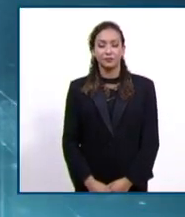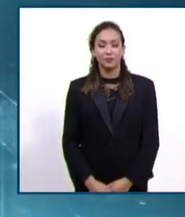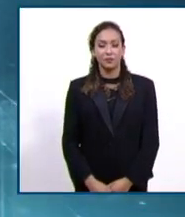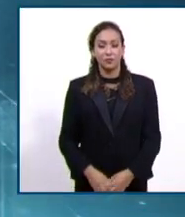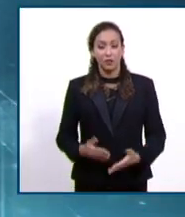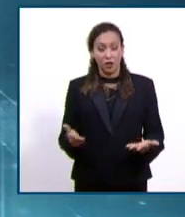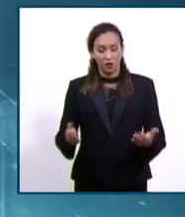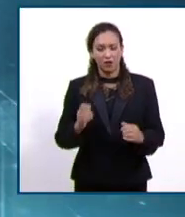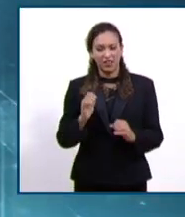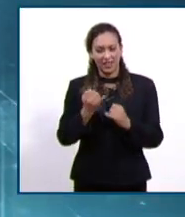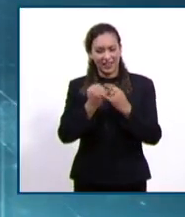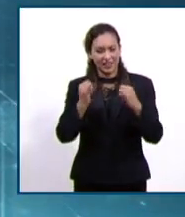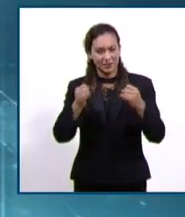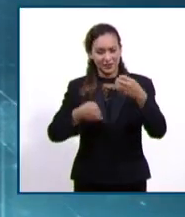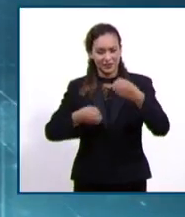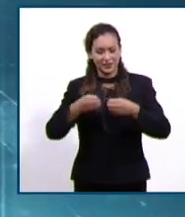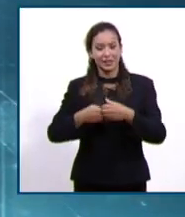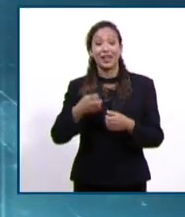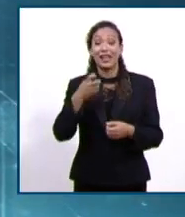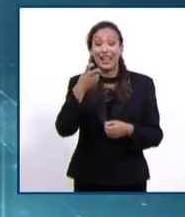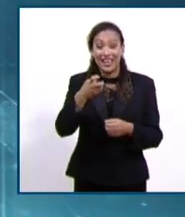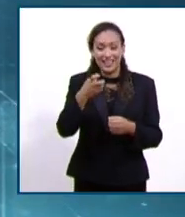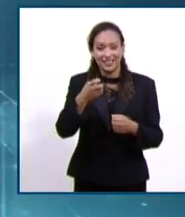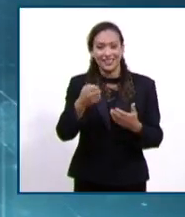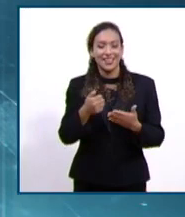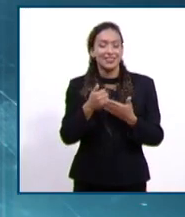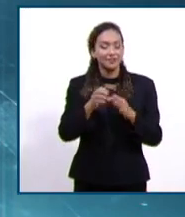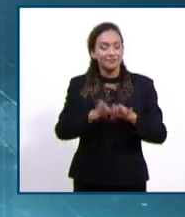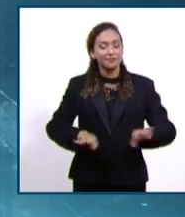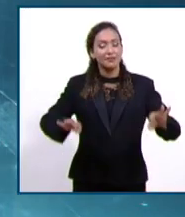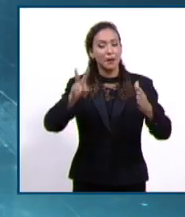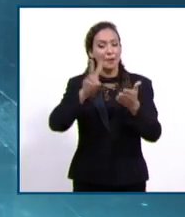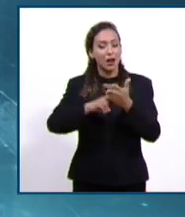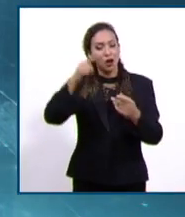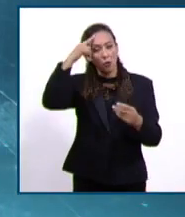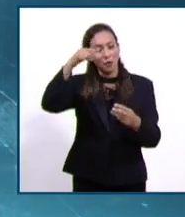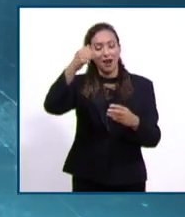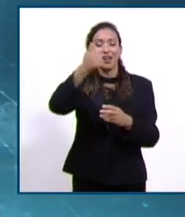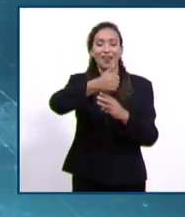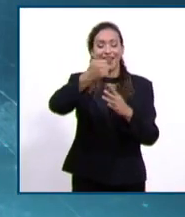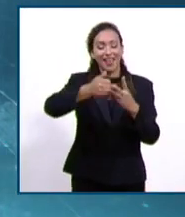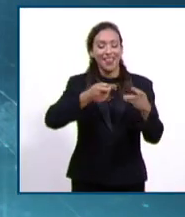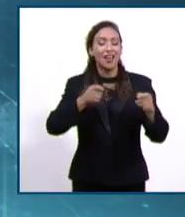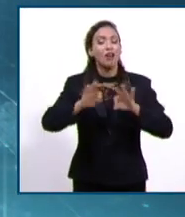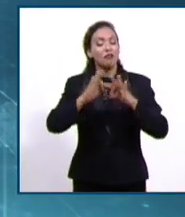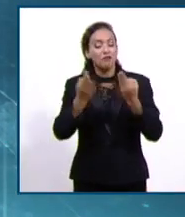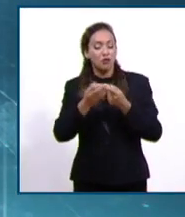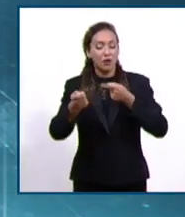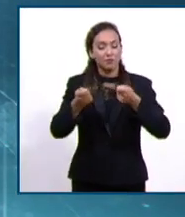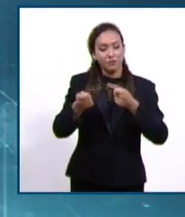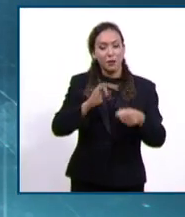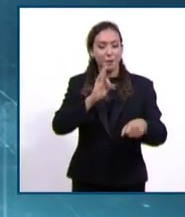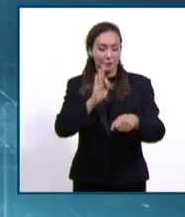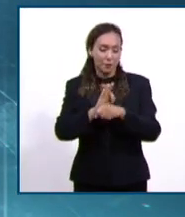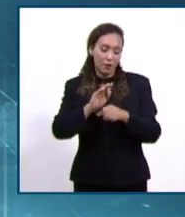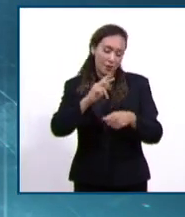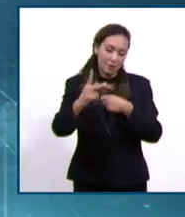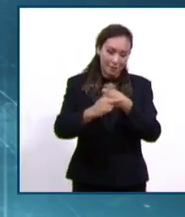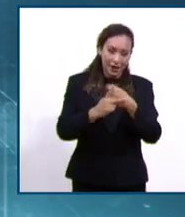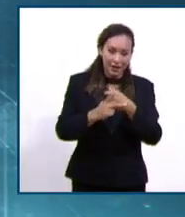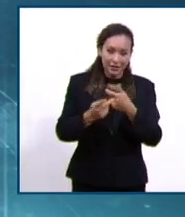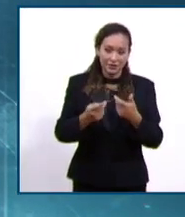La independencia judicial es el pilar de la democracia y del Estado de Derecho, afirmó la ministra